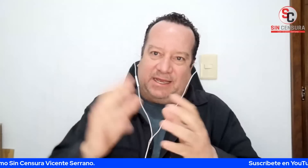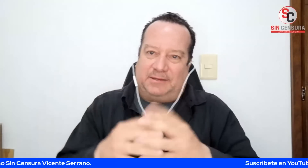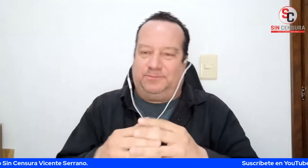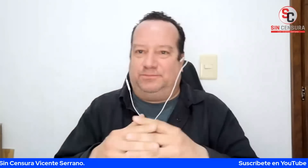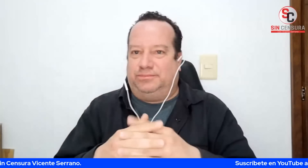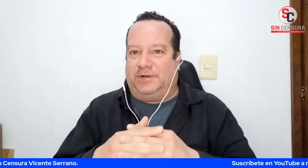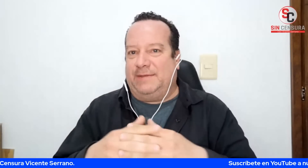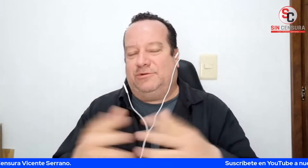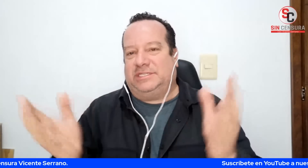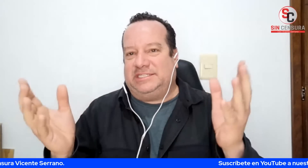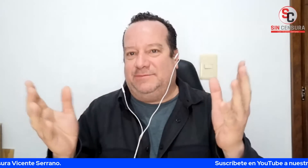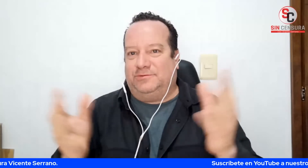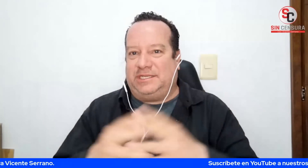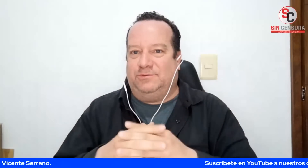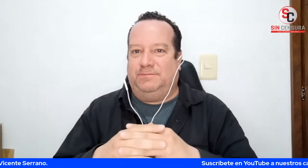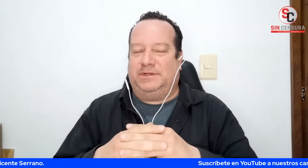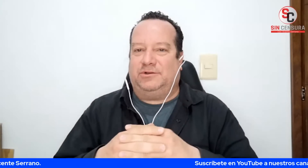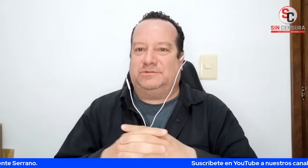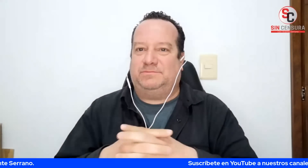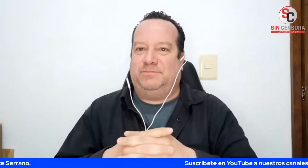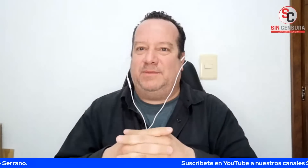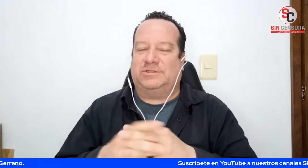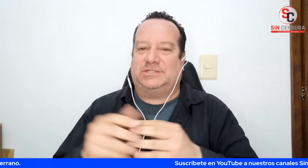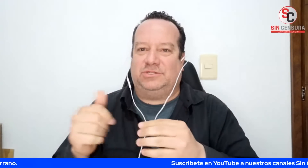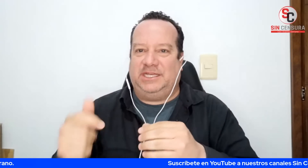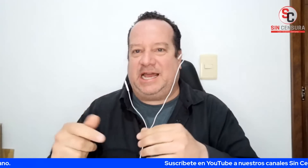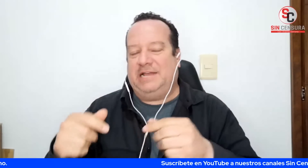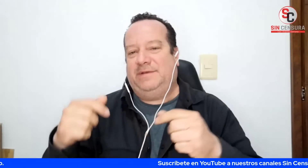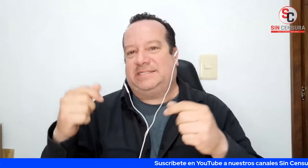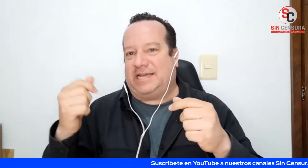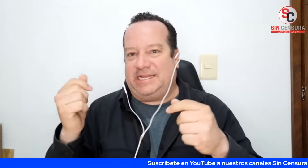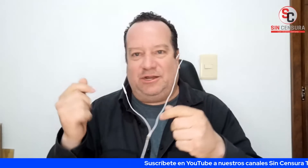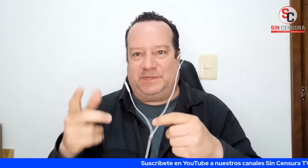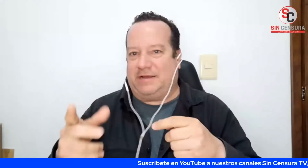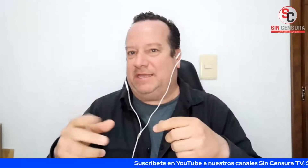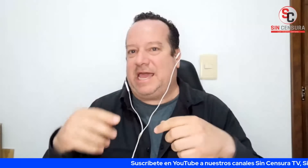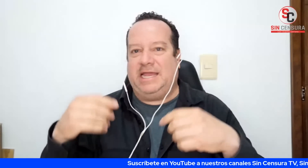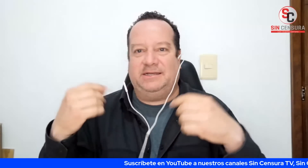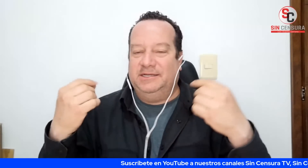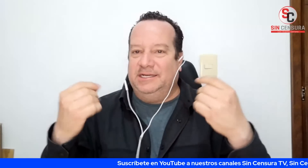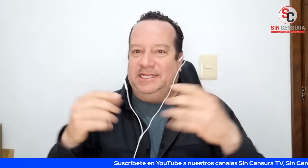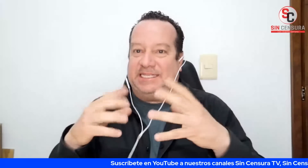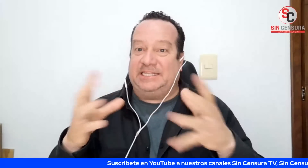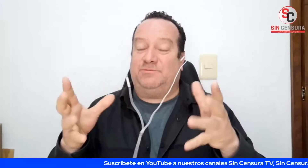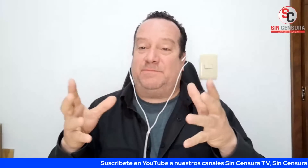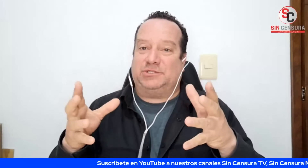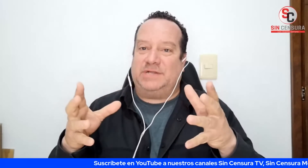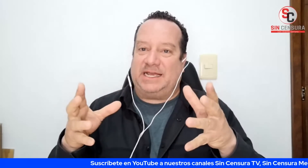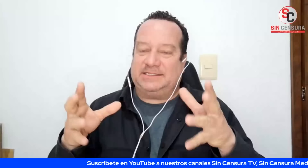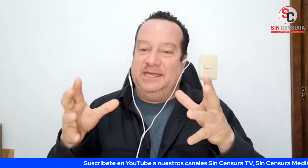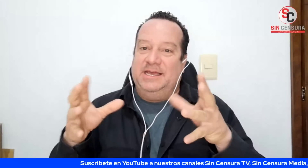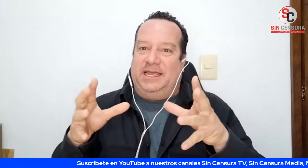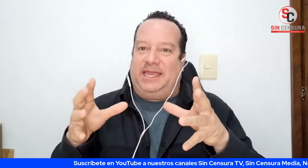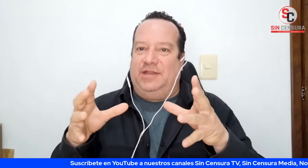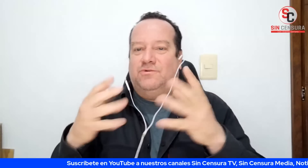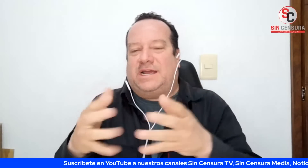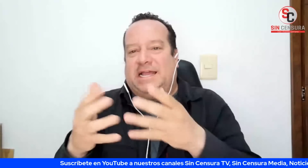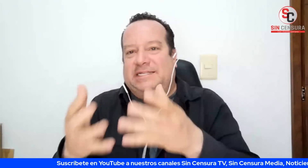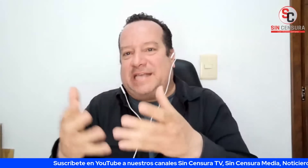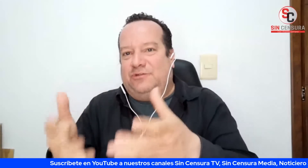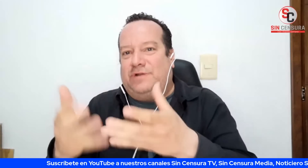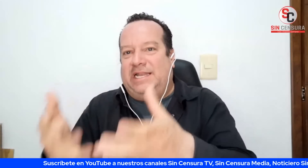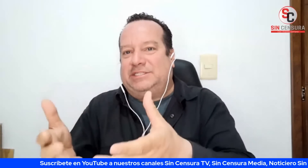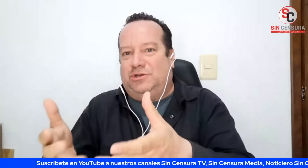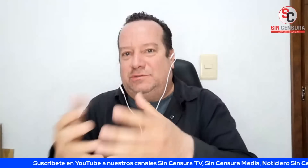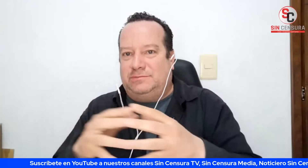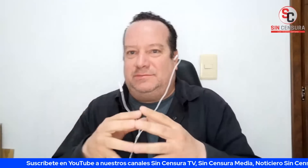llegaban a... Por ejemplo, si nos vemos a Xóchitl Gálvez, a Kenia López Rabadán y ese tipo de personajes que nunca